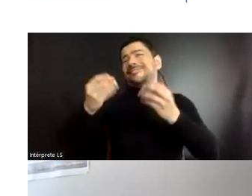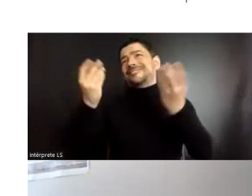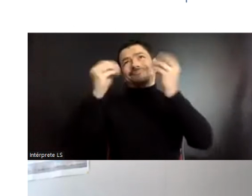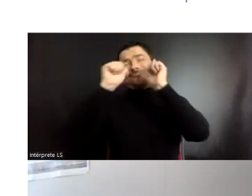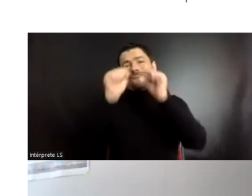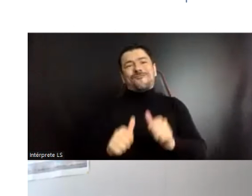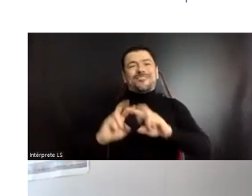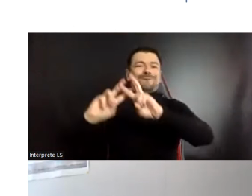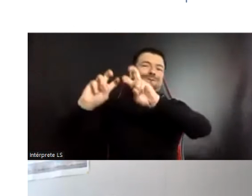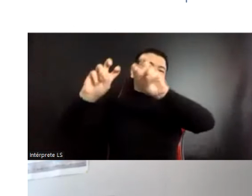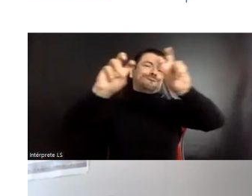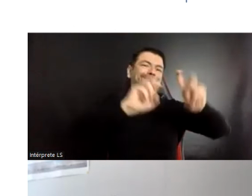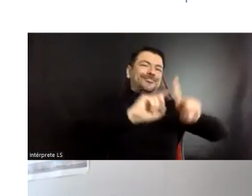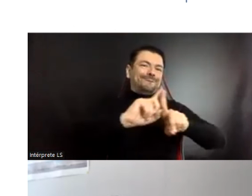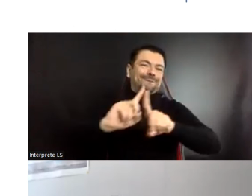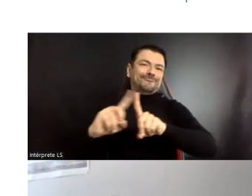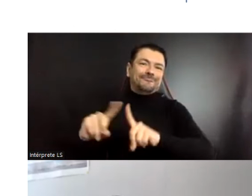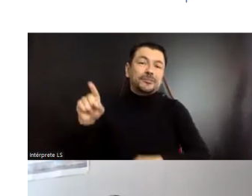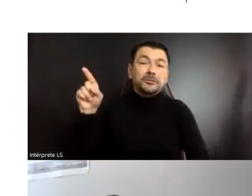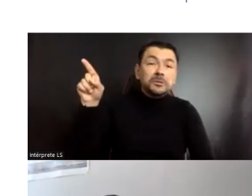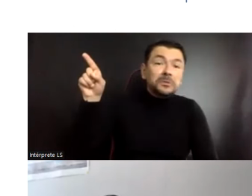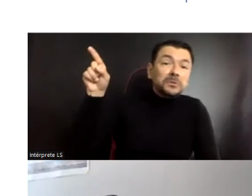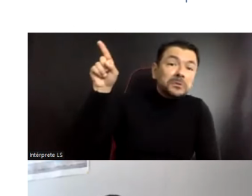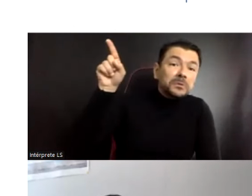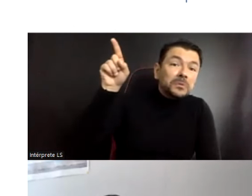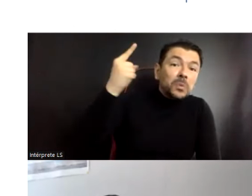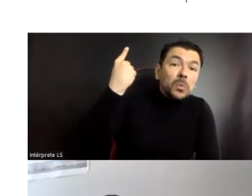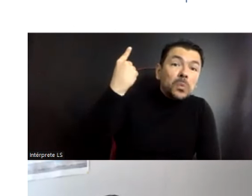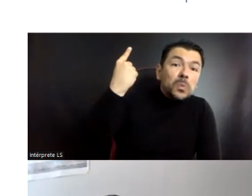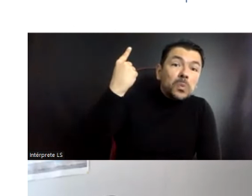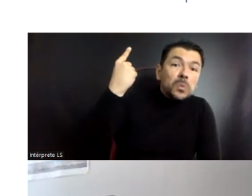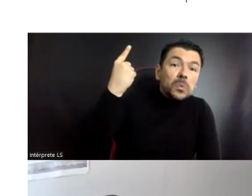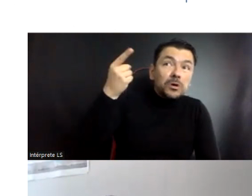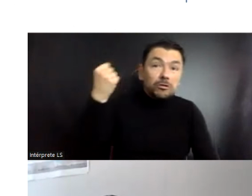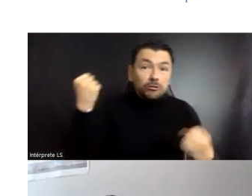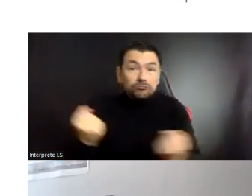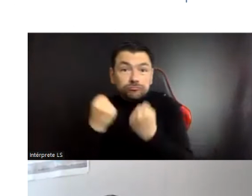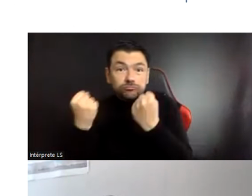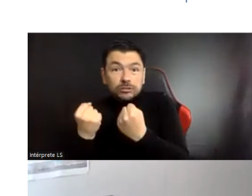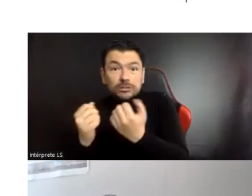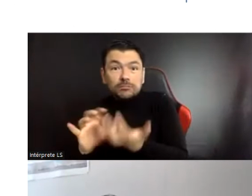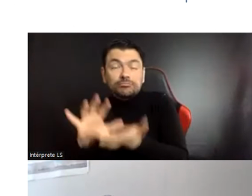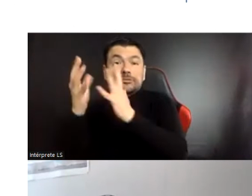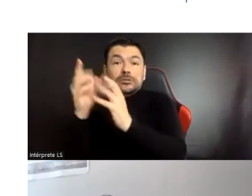Sin embargo, ninguno de ellos ha entrado dentro de un solo marco de gestión de respuesta a emergencias. Esta es una